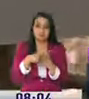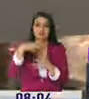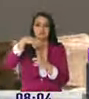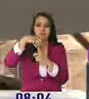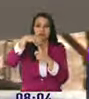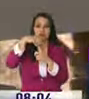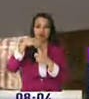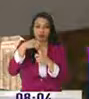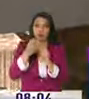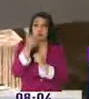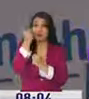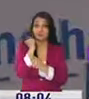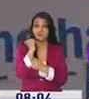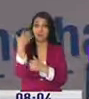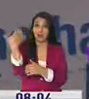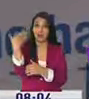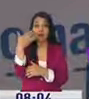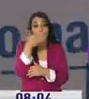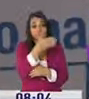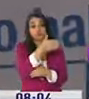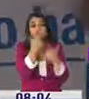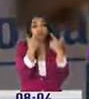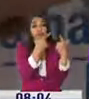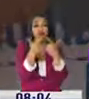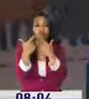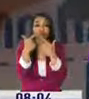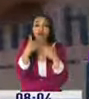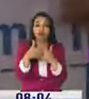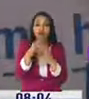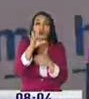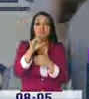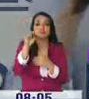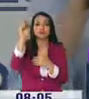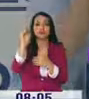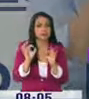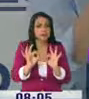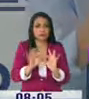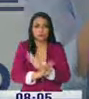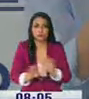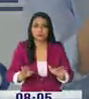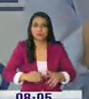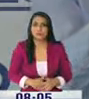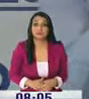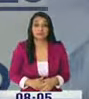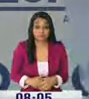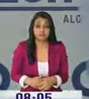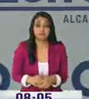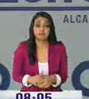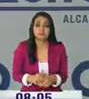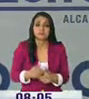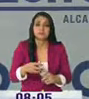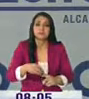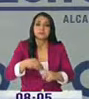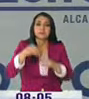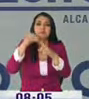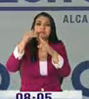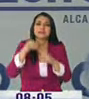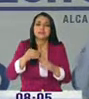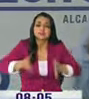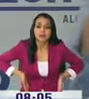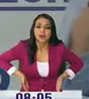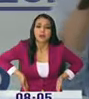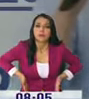Quito recorrió el proyecto para constatar el avance, que es del 80%. Se convertirá en uno de los principales ejes